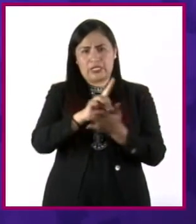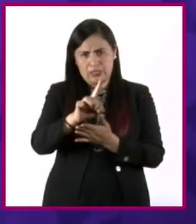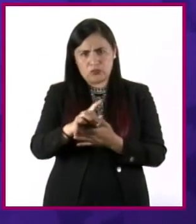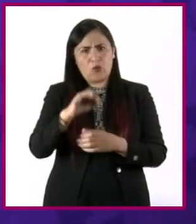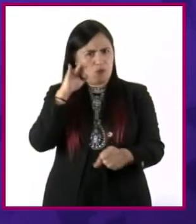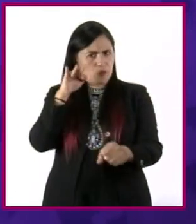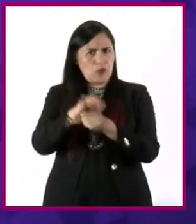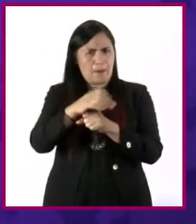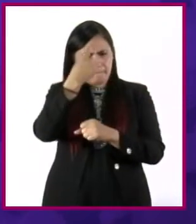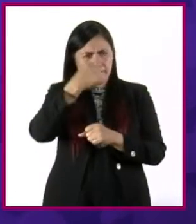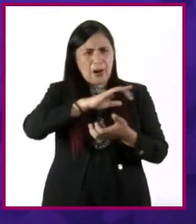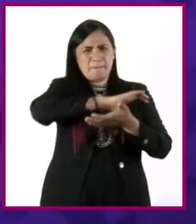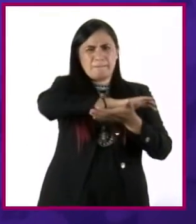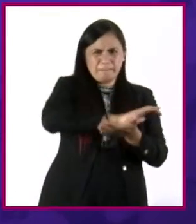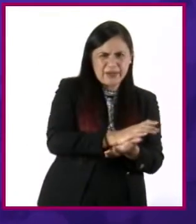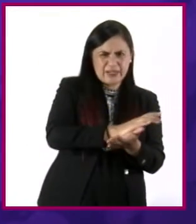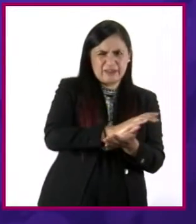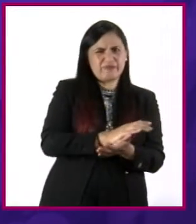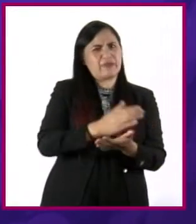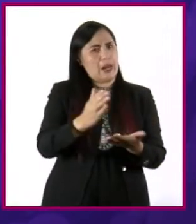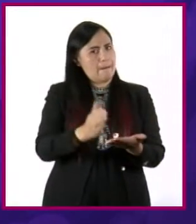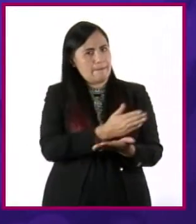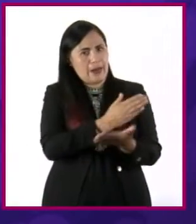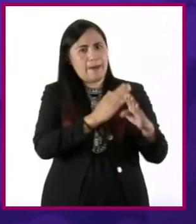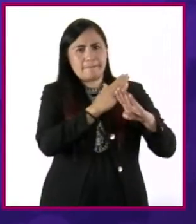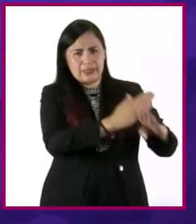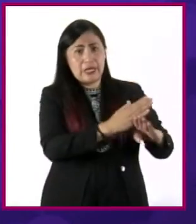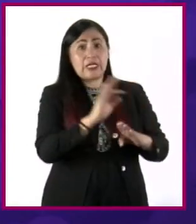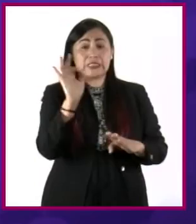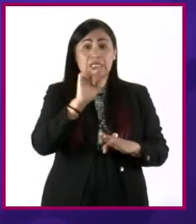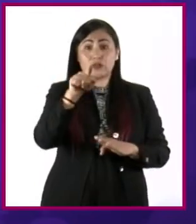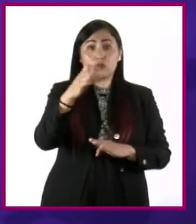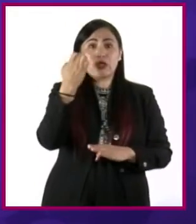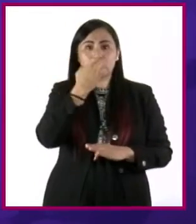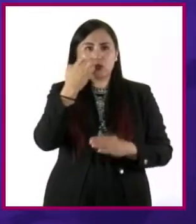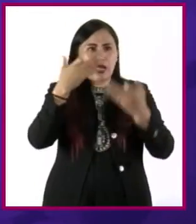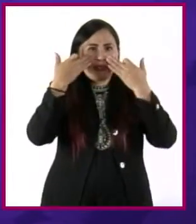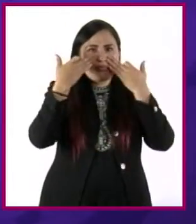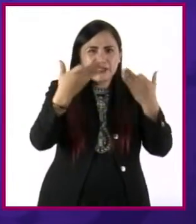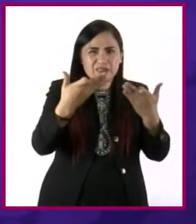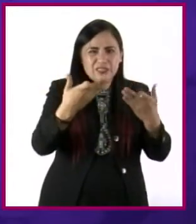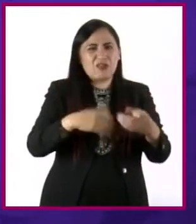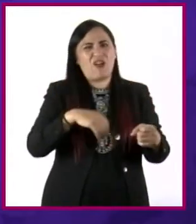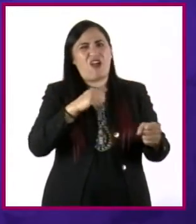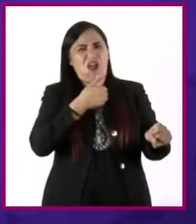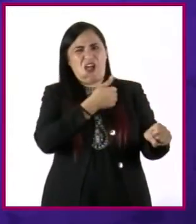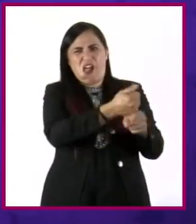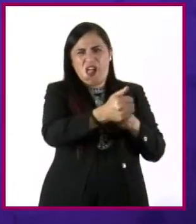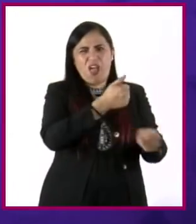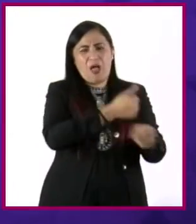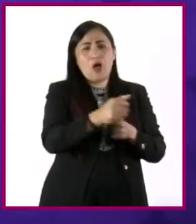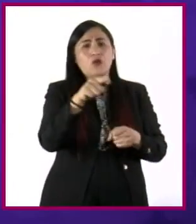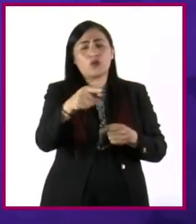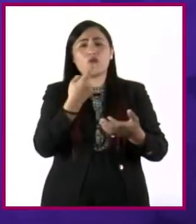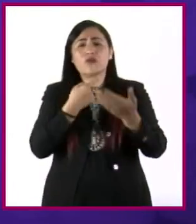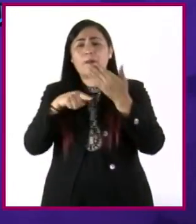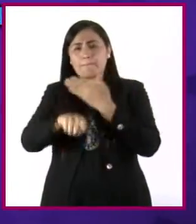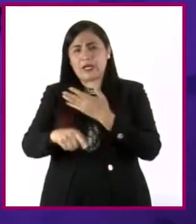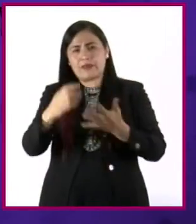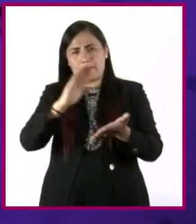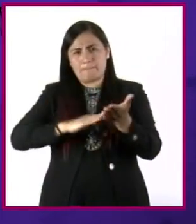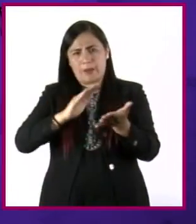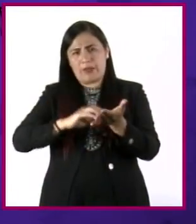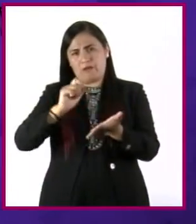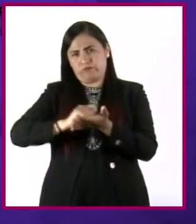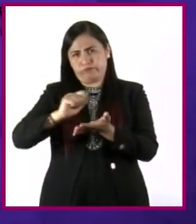hostigamiento y la discriminación. Si en la escuela eres testigo de hostigamiento o agresión, presentar una queja por escrito a la autoridad.